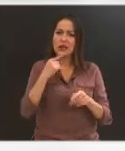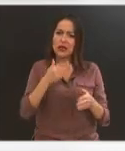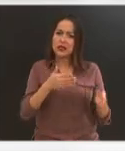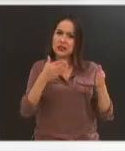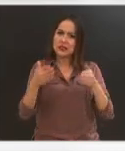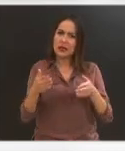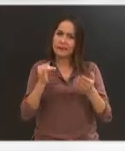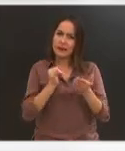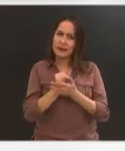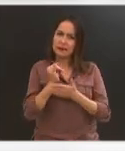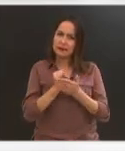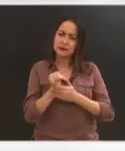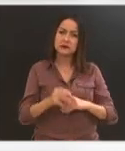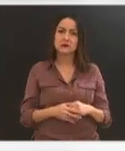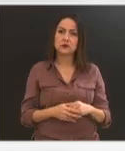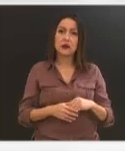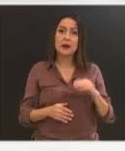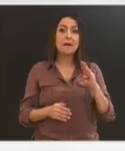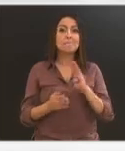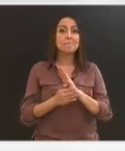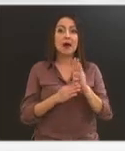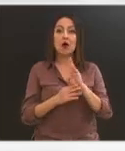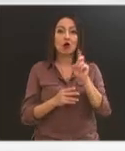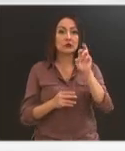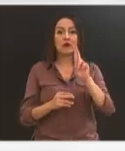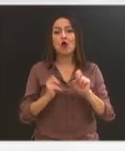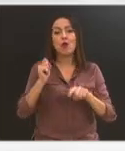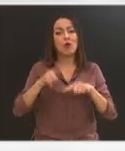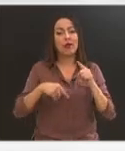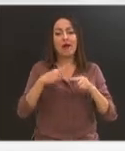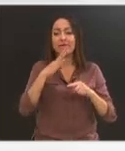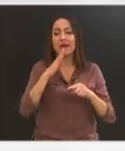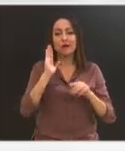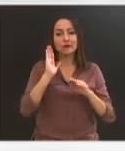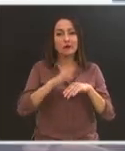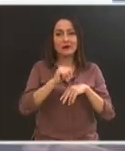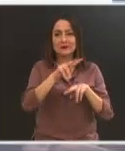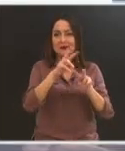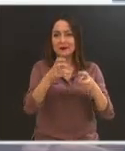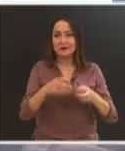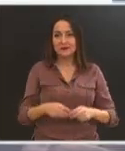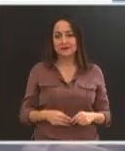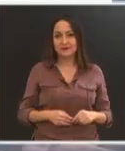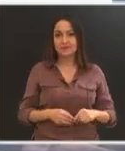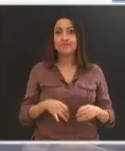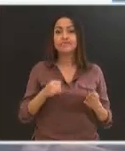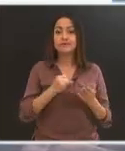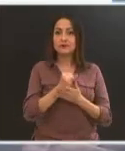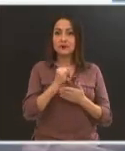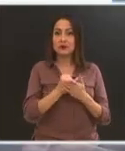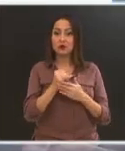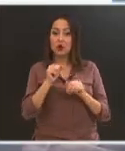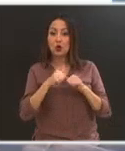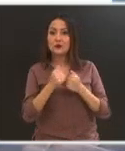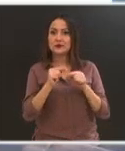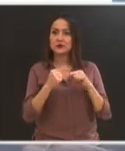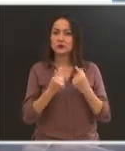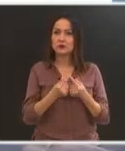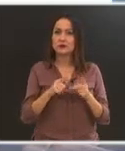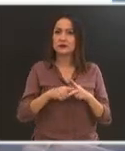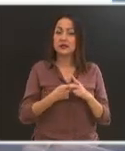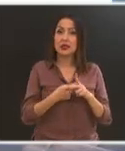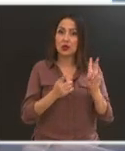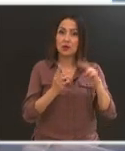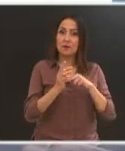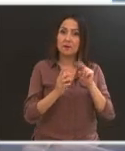de investigación, el BCR no puede referirse al respecto. La investigación contra esta banda inició desde